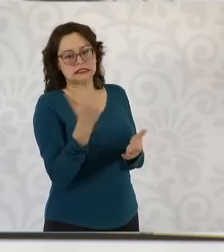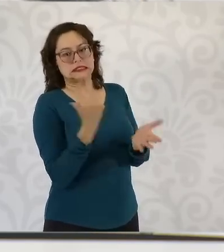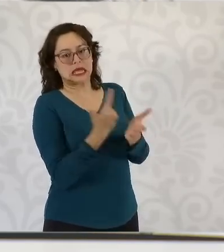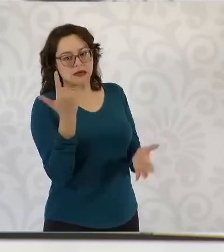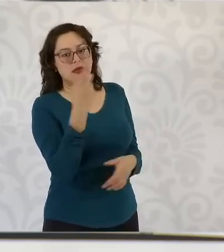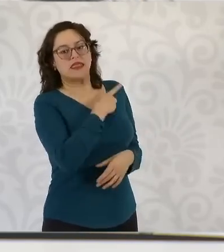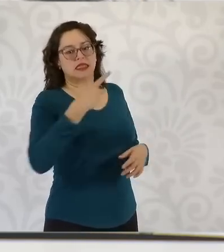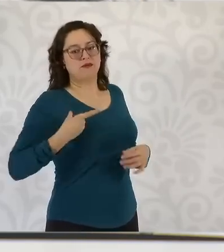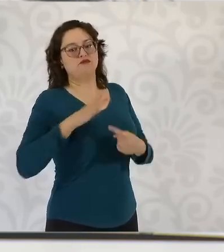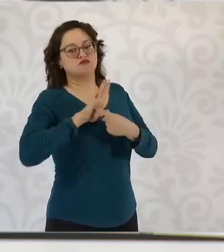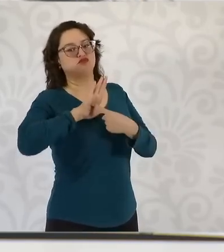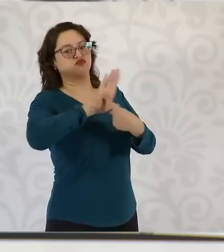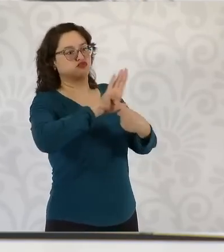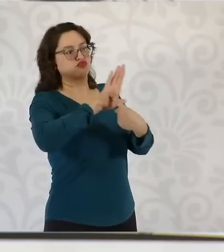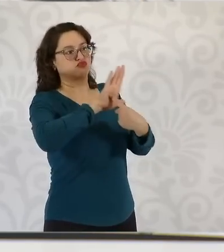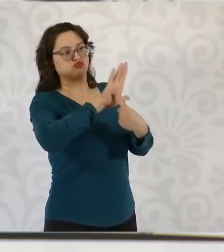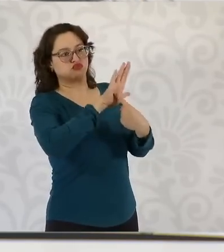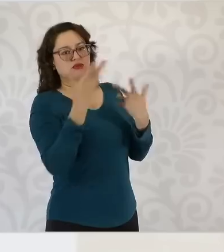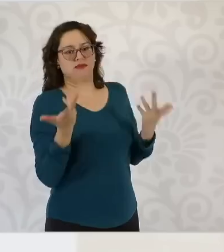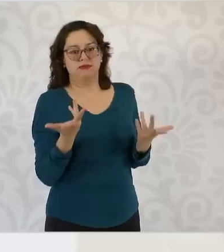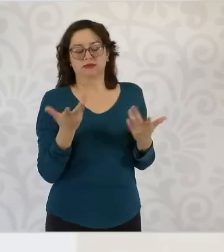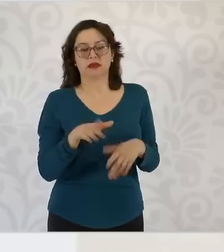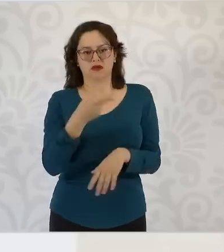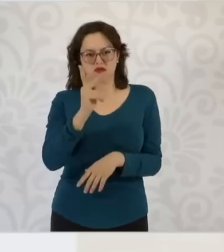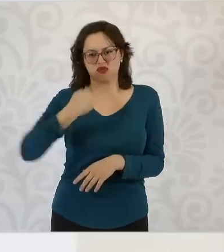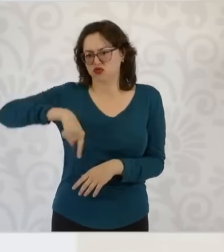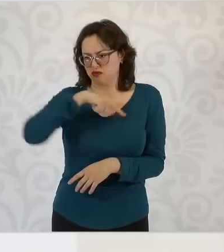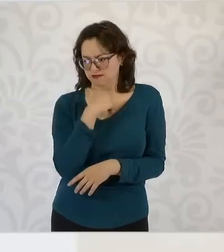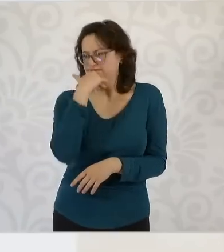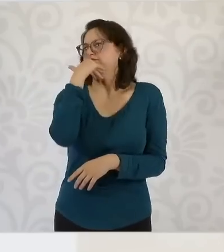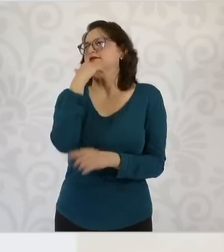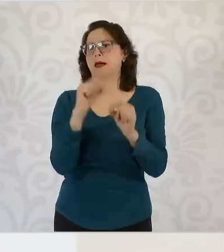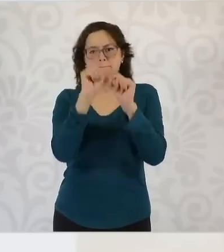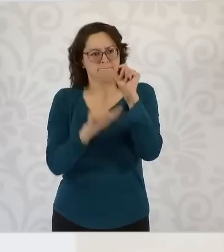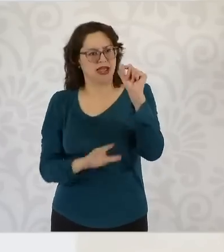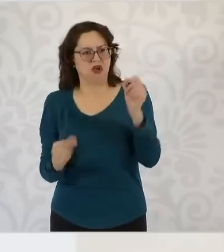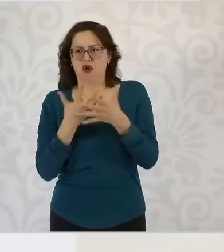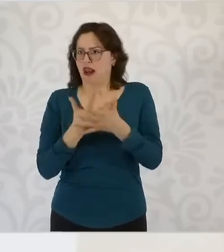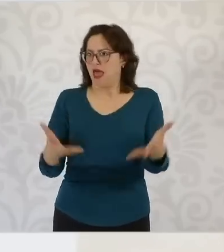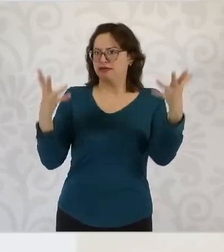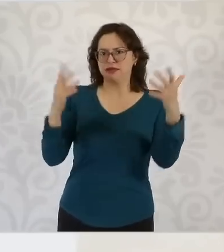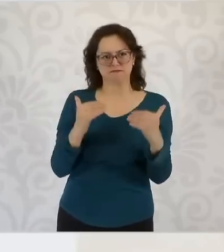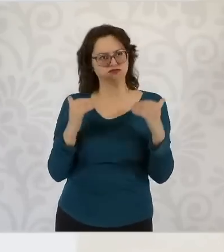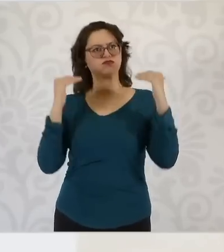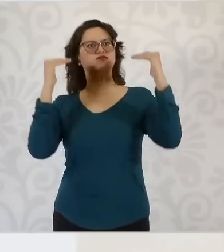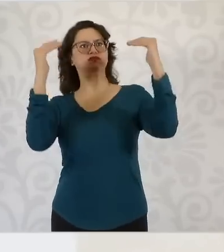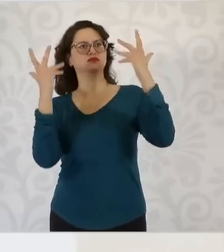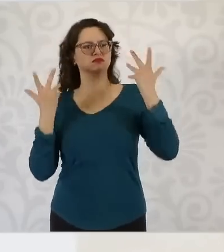México es un país grandioso, maravilloso, y los complejos los tenían